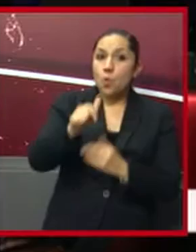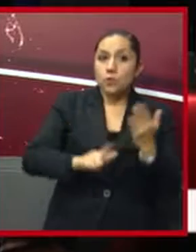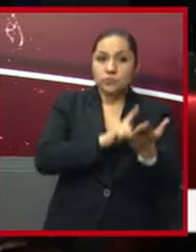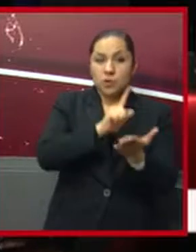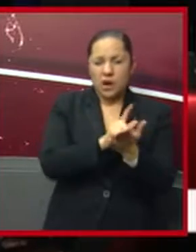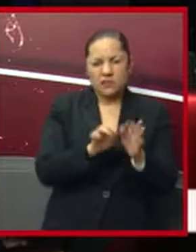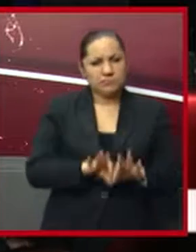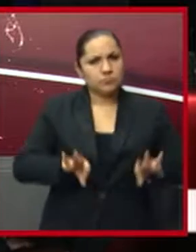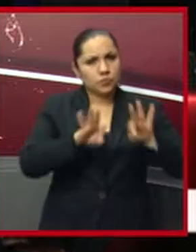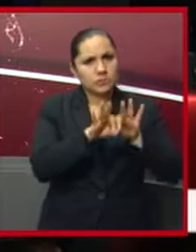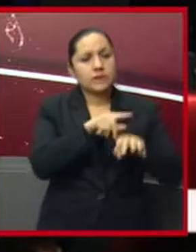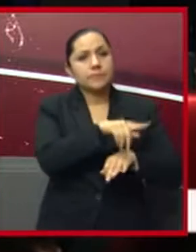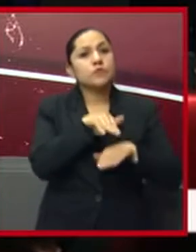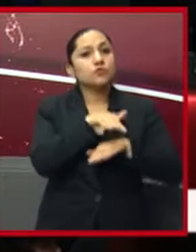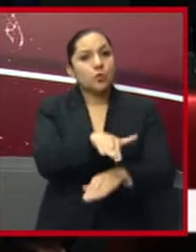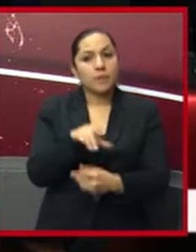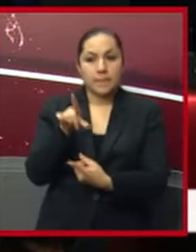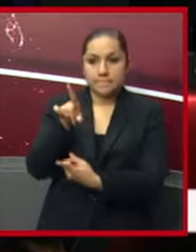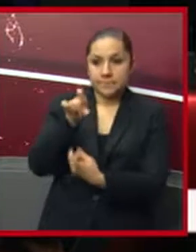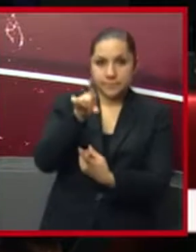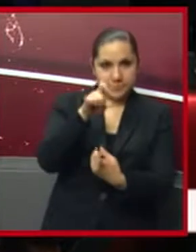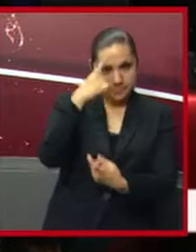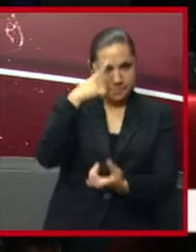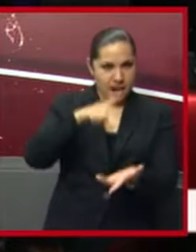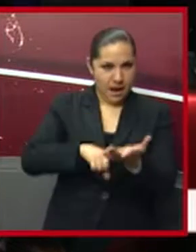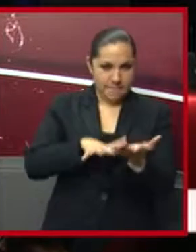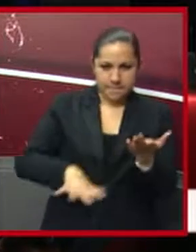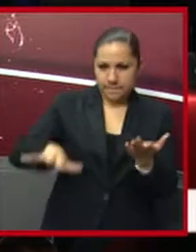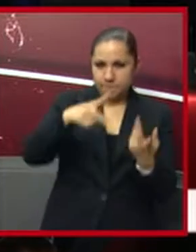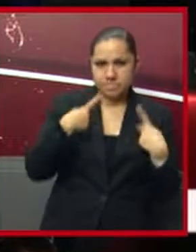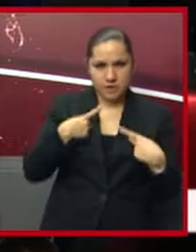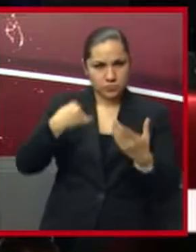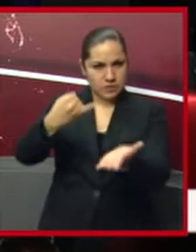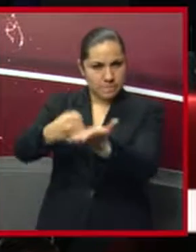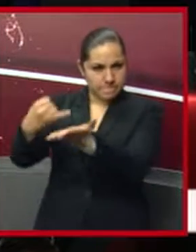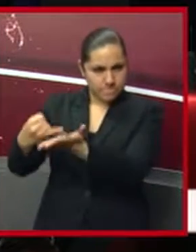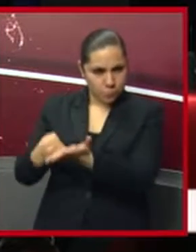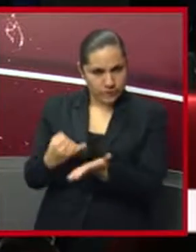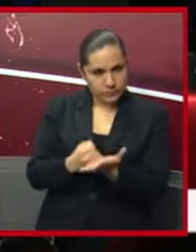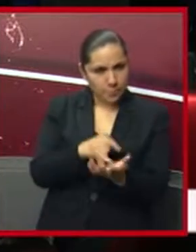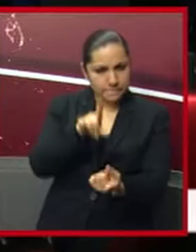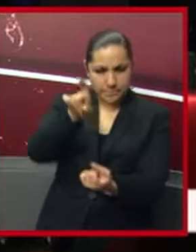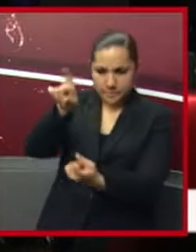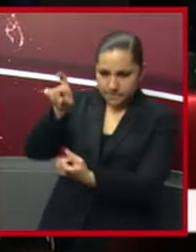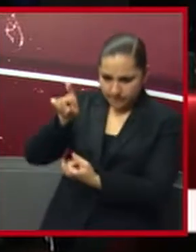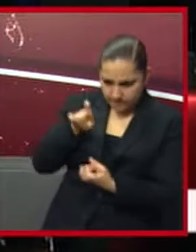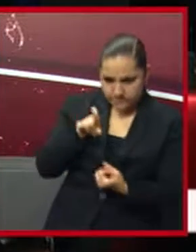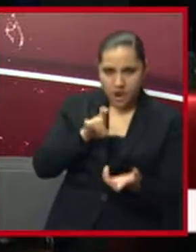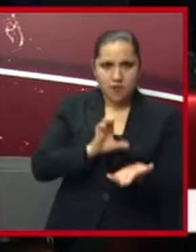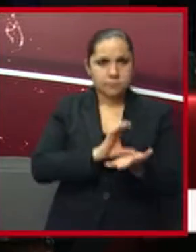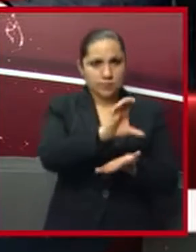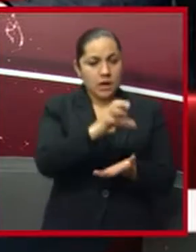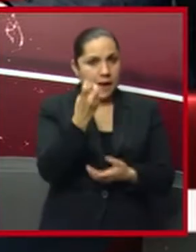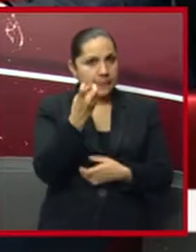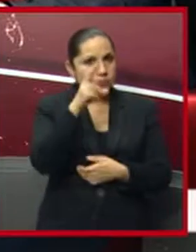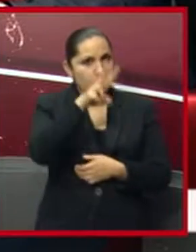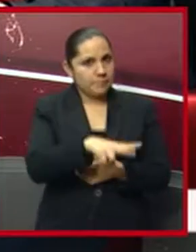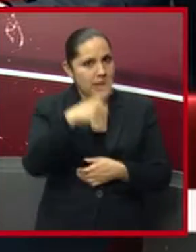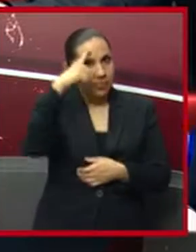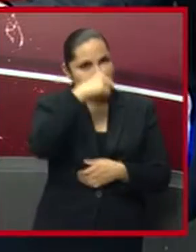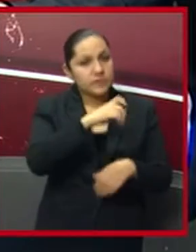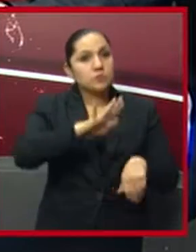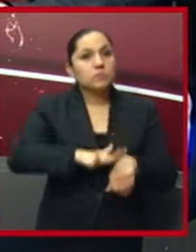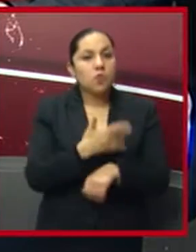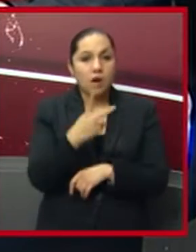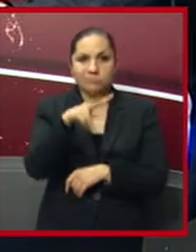fue un presupuesto difícil porque Poco presupuesto. Poco presupuesto, exactamente. Lo que